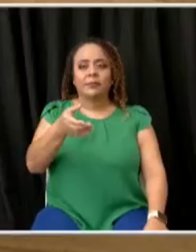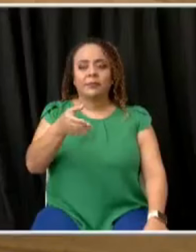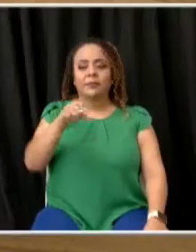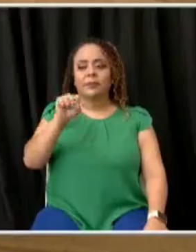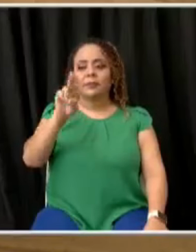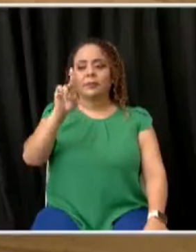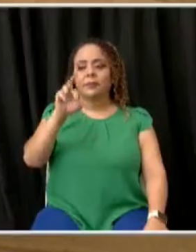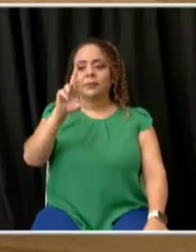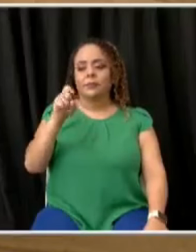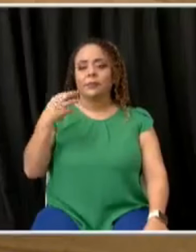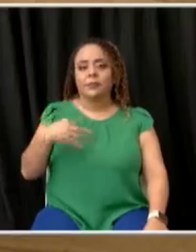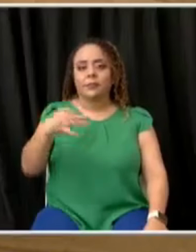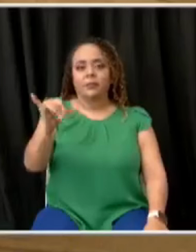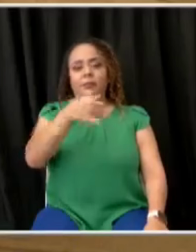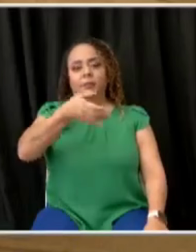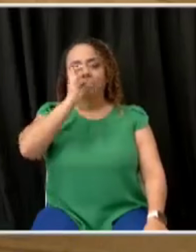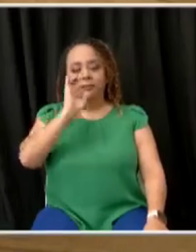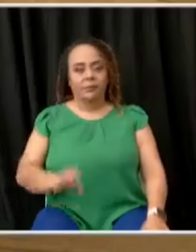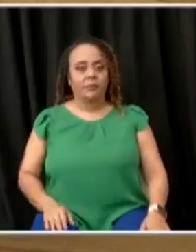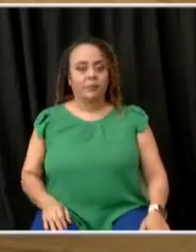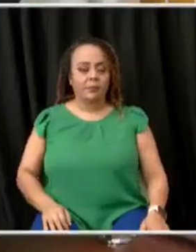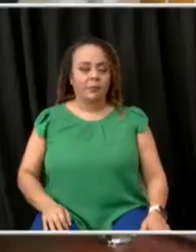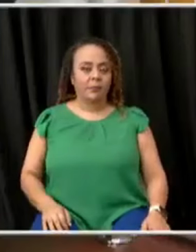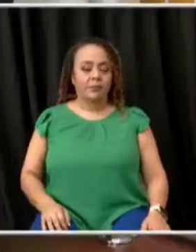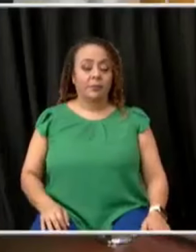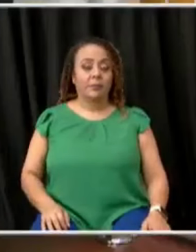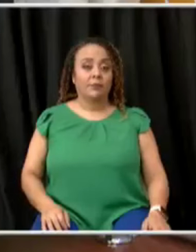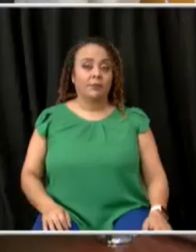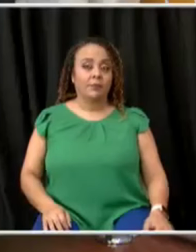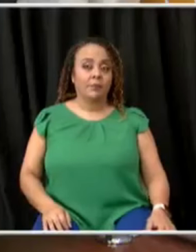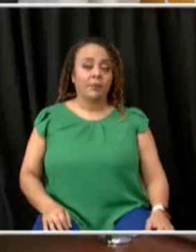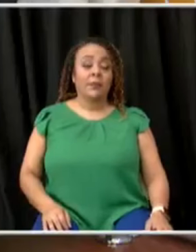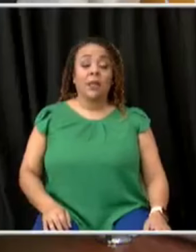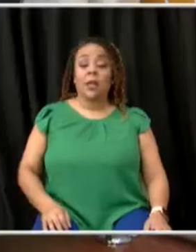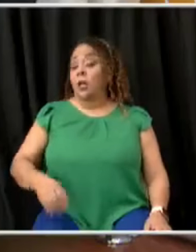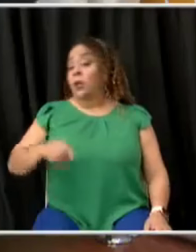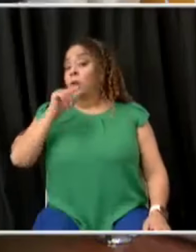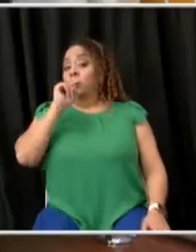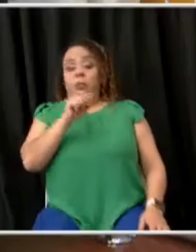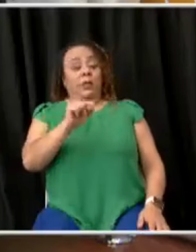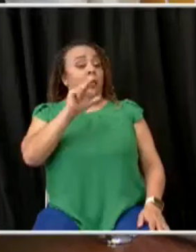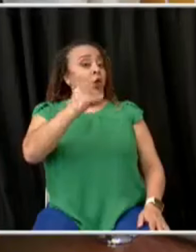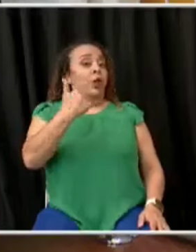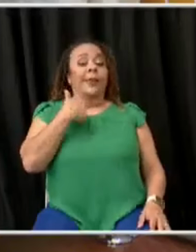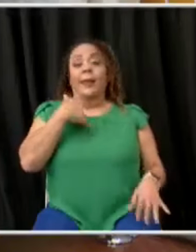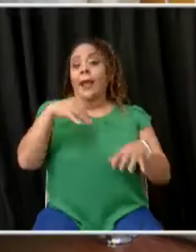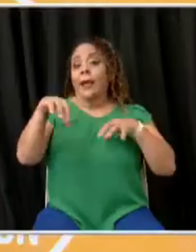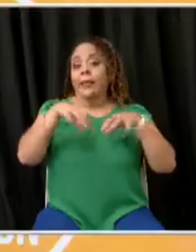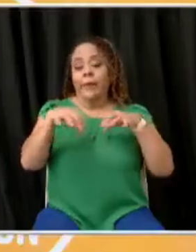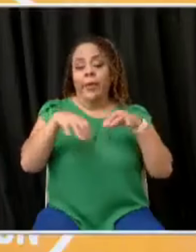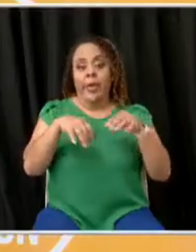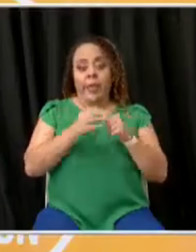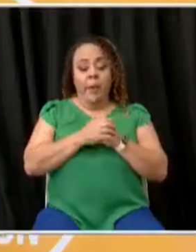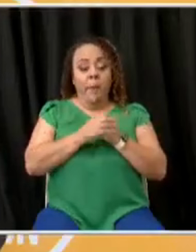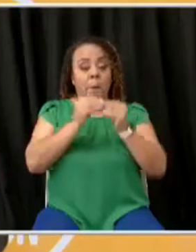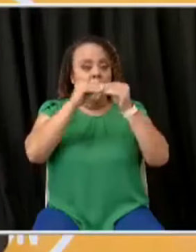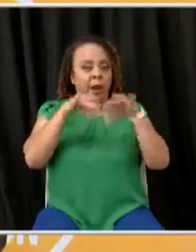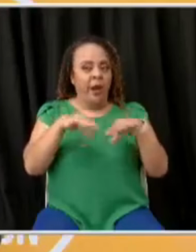sueros diarios como refresco? Si usted no está en una actividad donde está